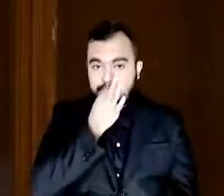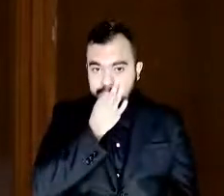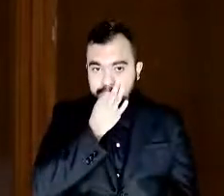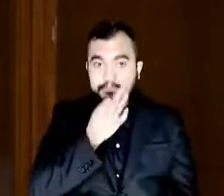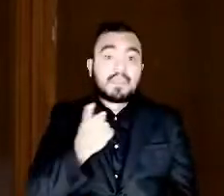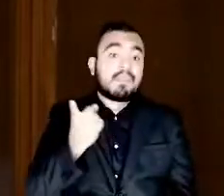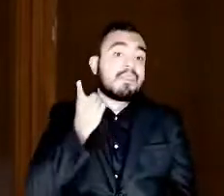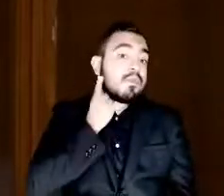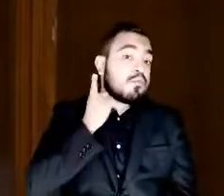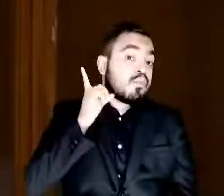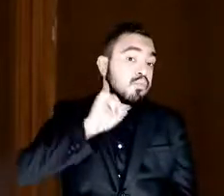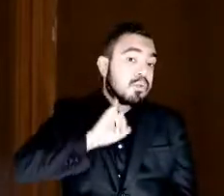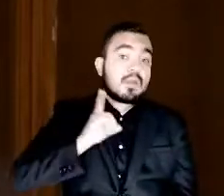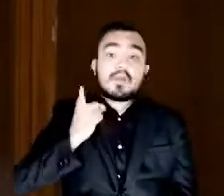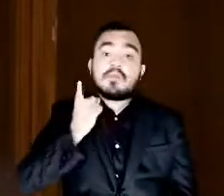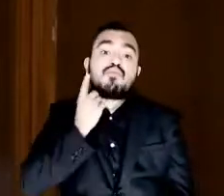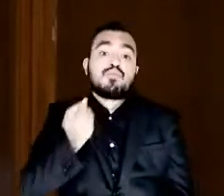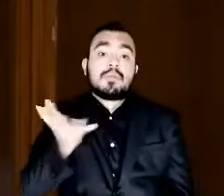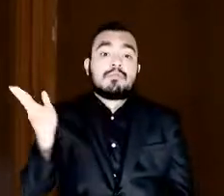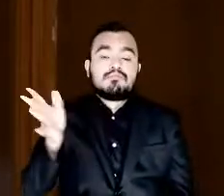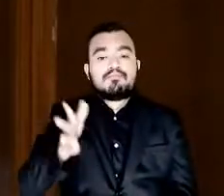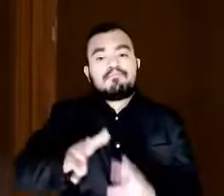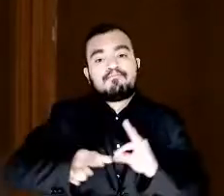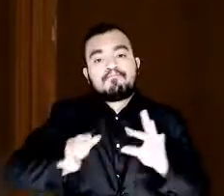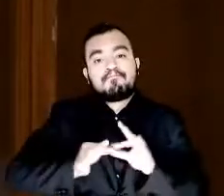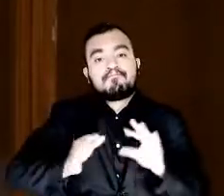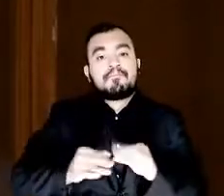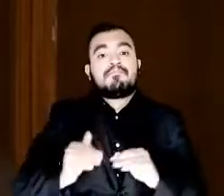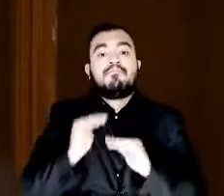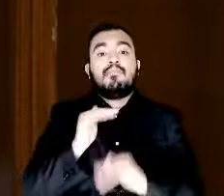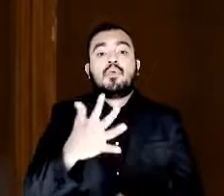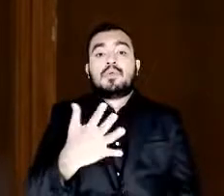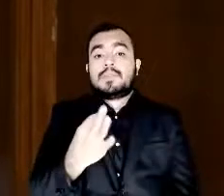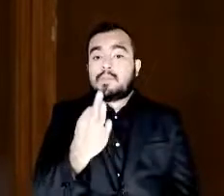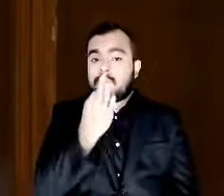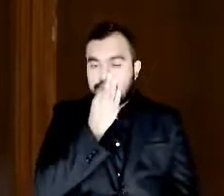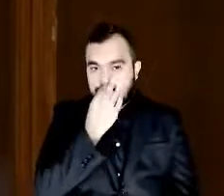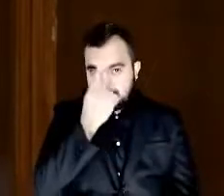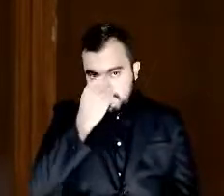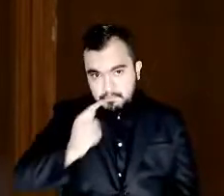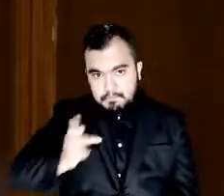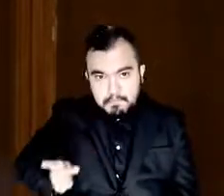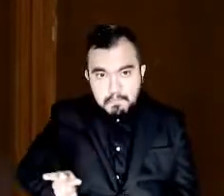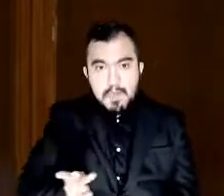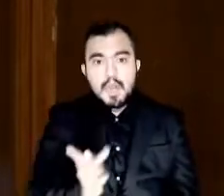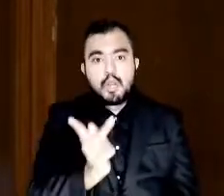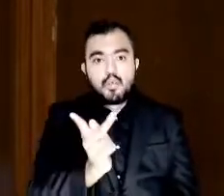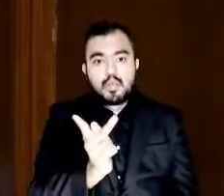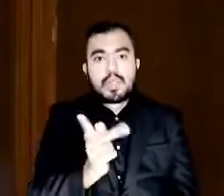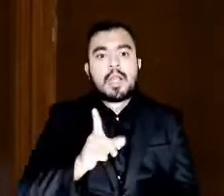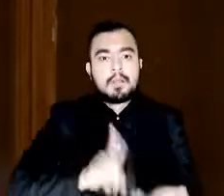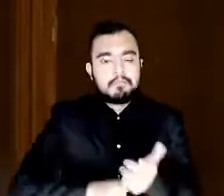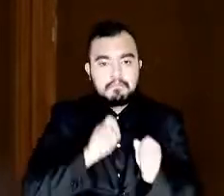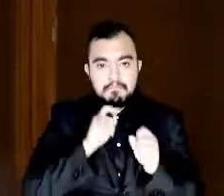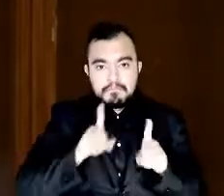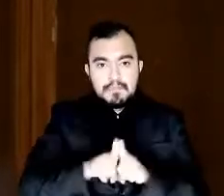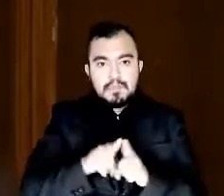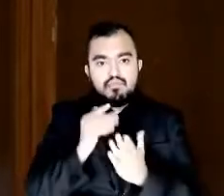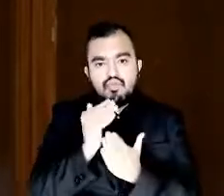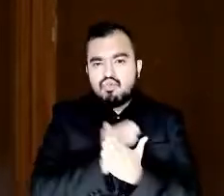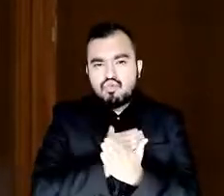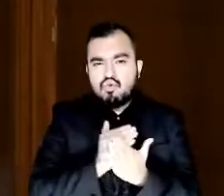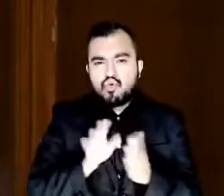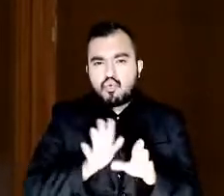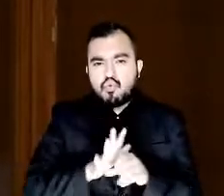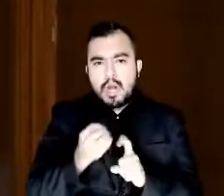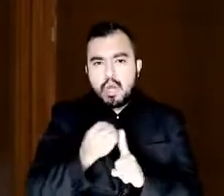diputadas y los diputados harán uso de la palabra hasta por 5 minutos para formular una pregunta en el orden siguiente